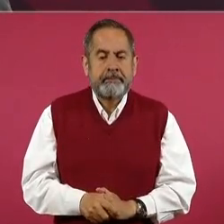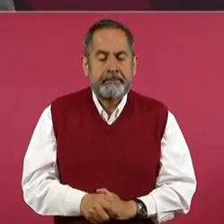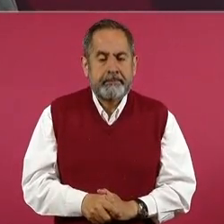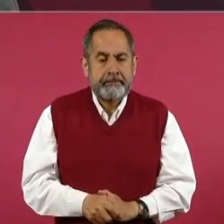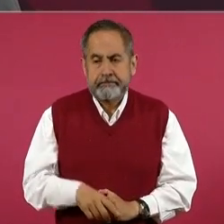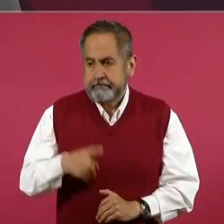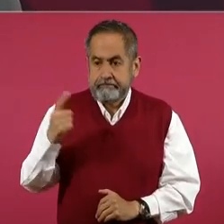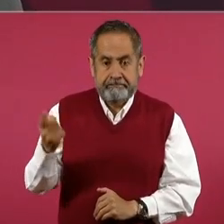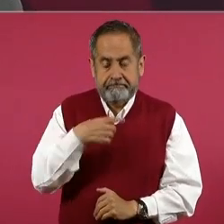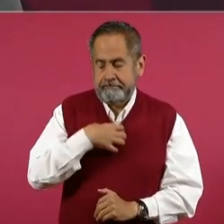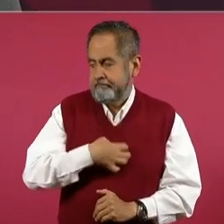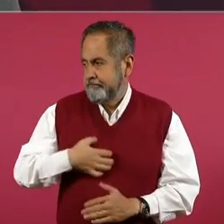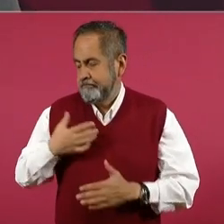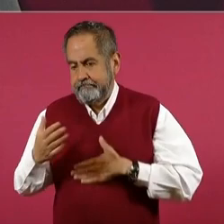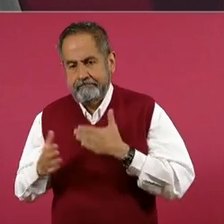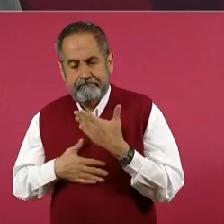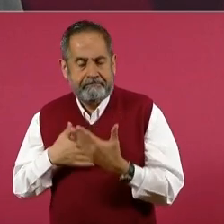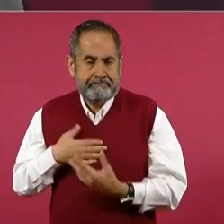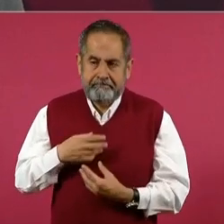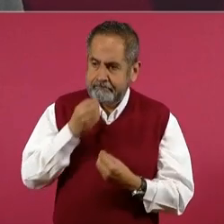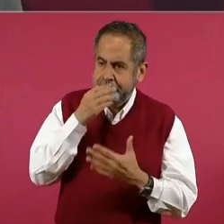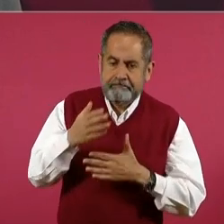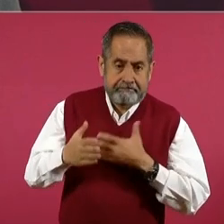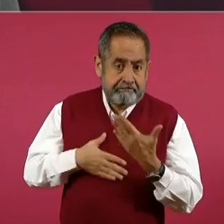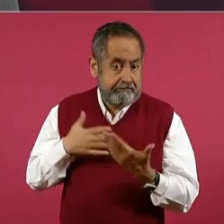debemos de celebrar